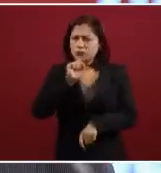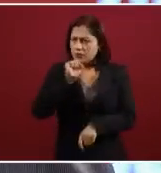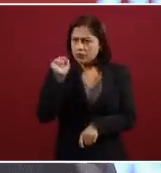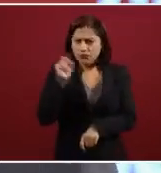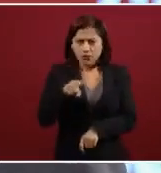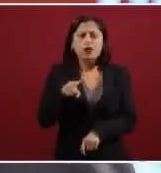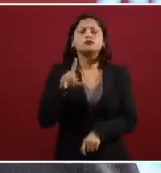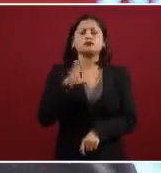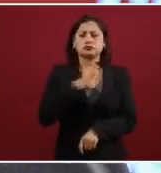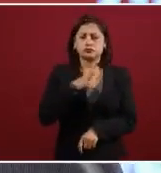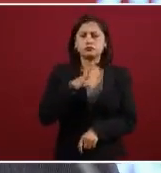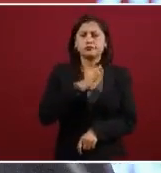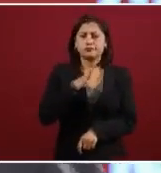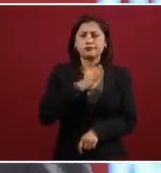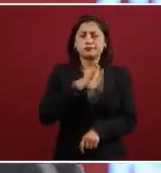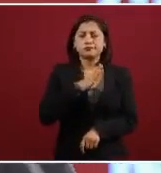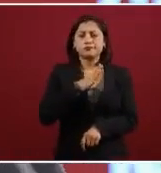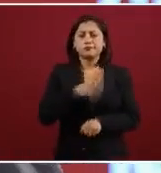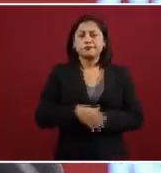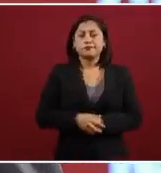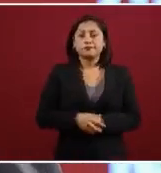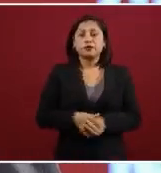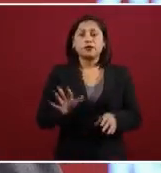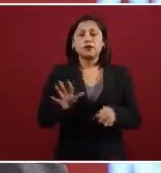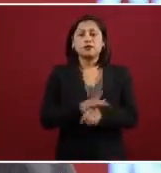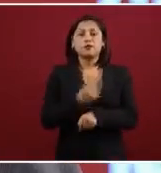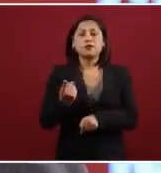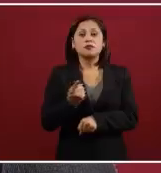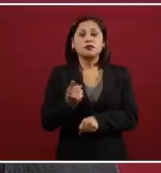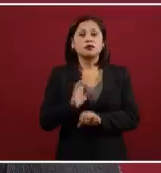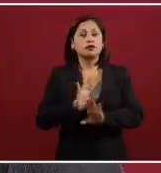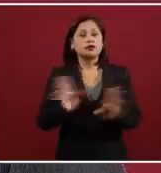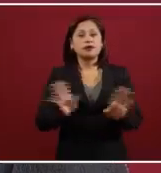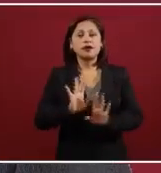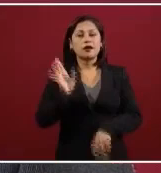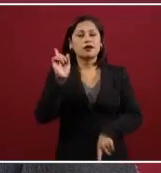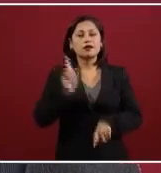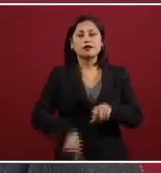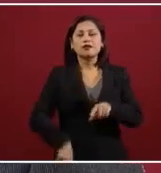porque no debe de haber simulaciones.